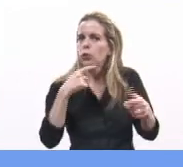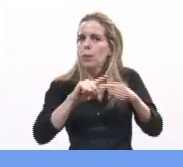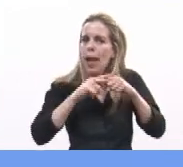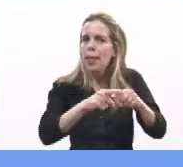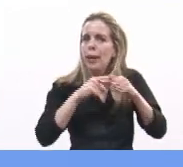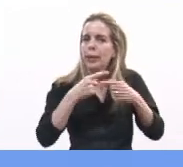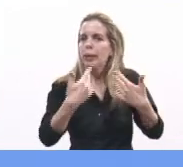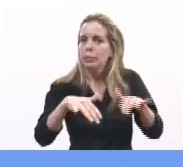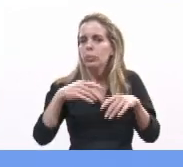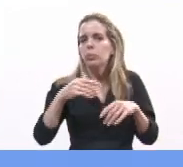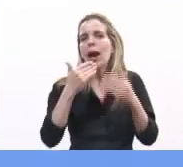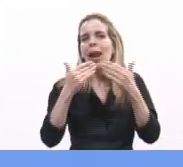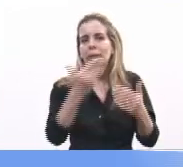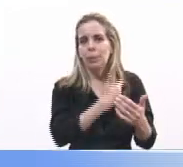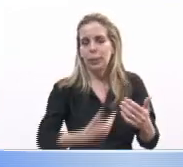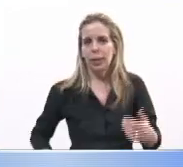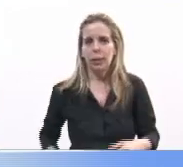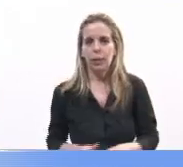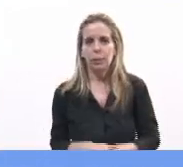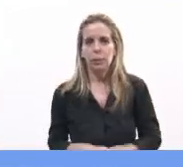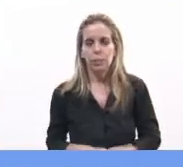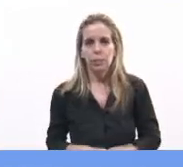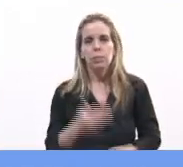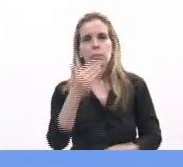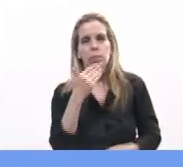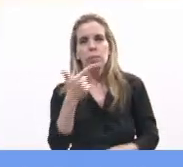trabajar en el futuro gracias señor presidente gracias señor senador tienen